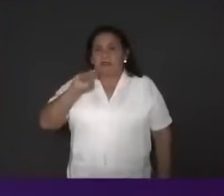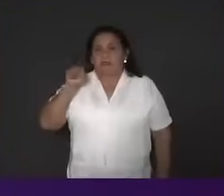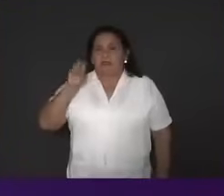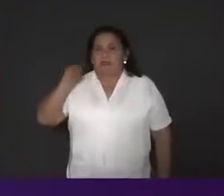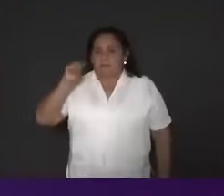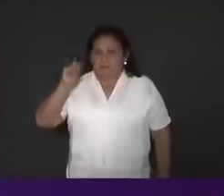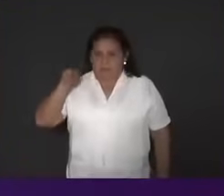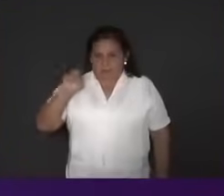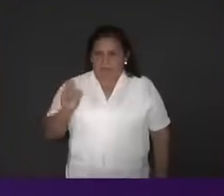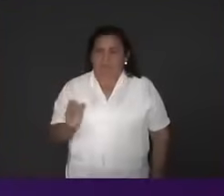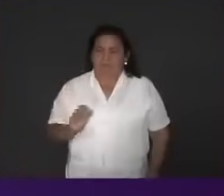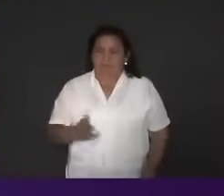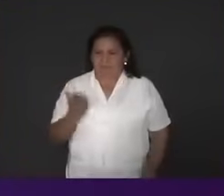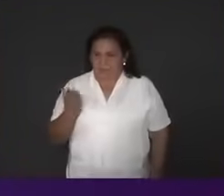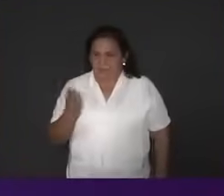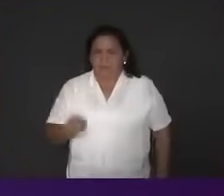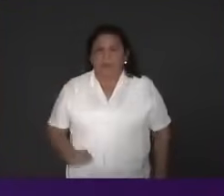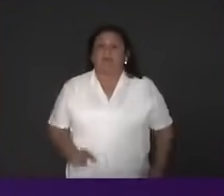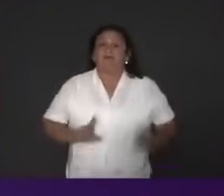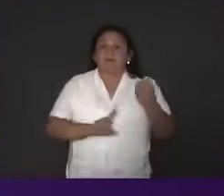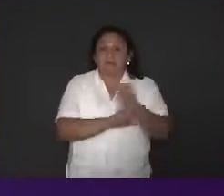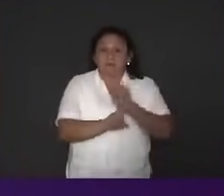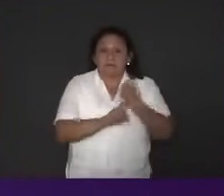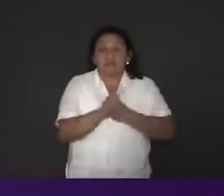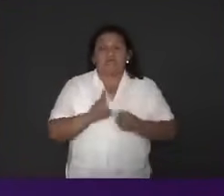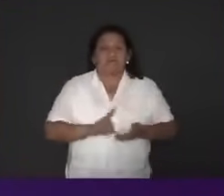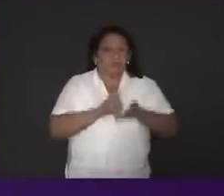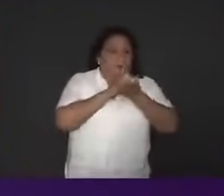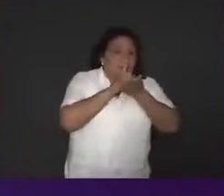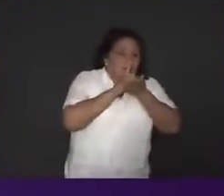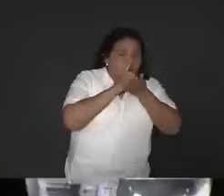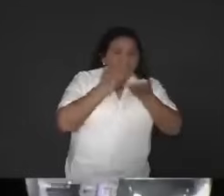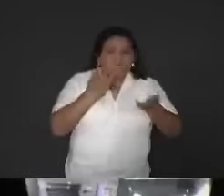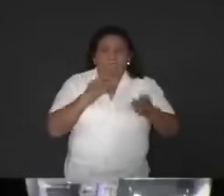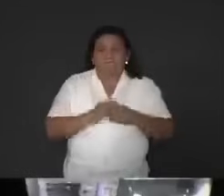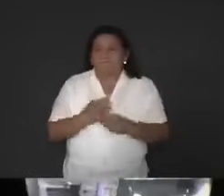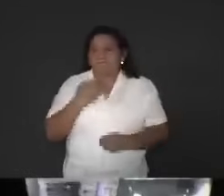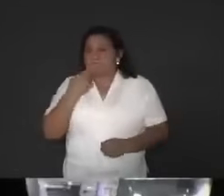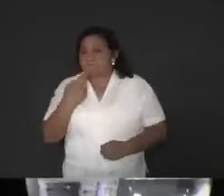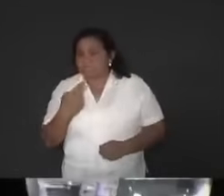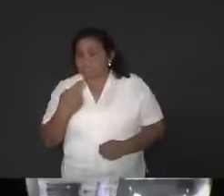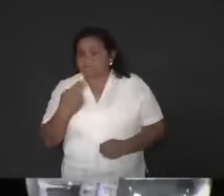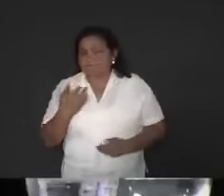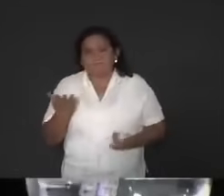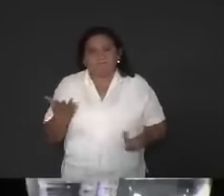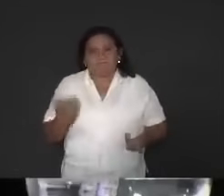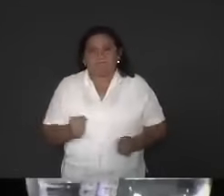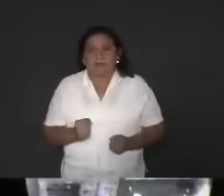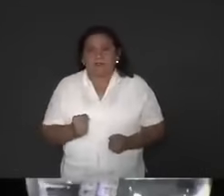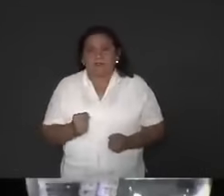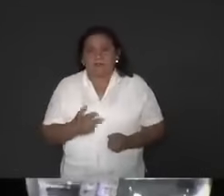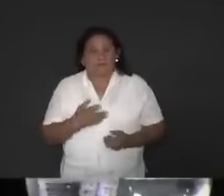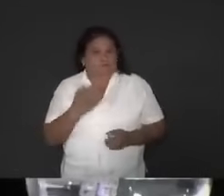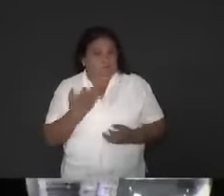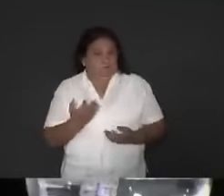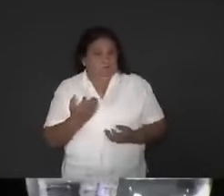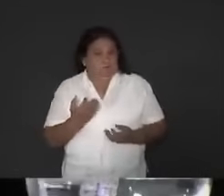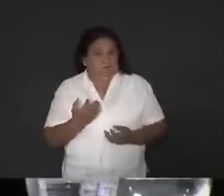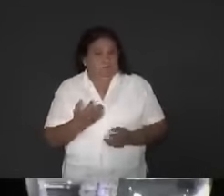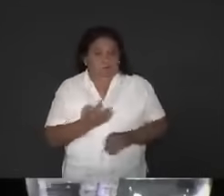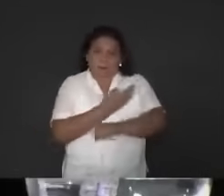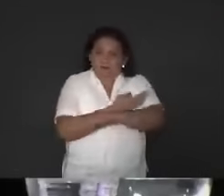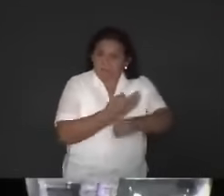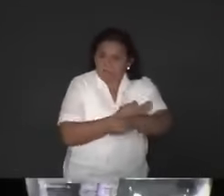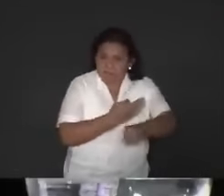candidata. Gracias. El problema de la drogadicción, la solución viene y parte de la familia.